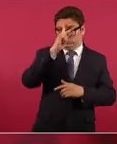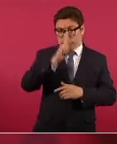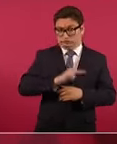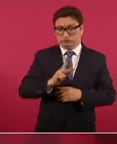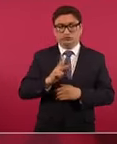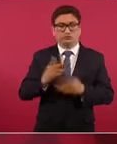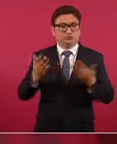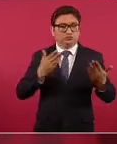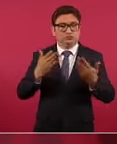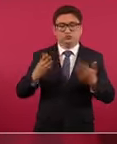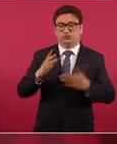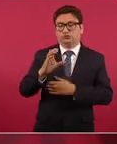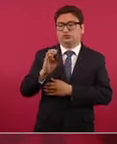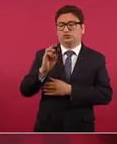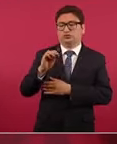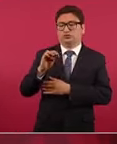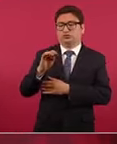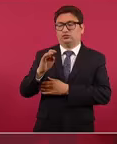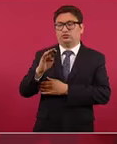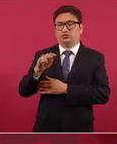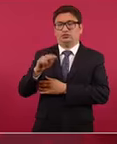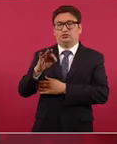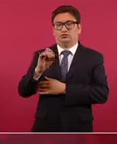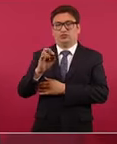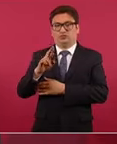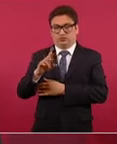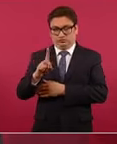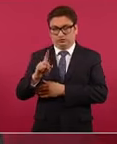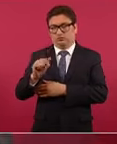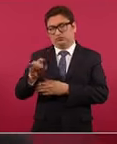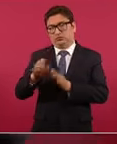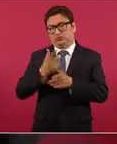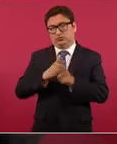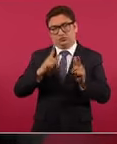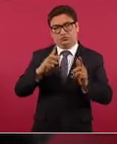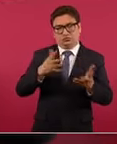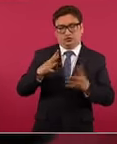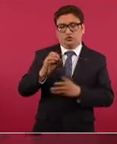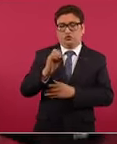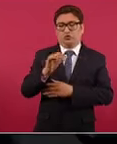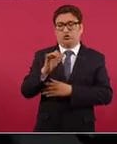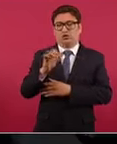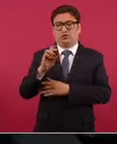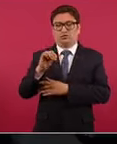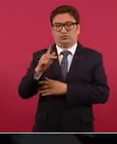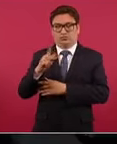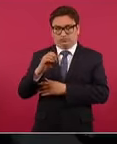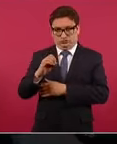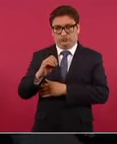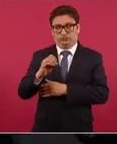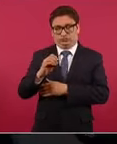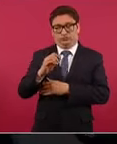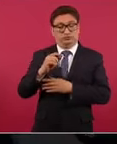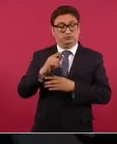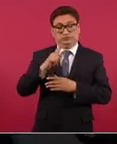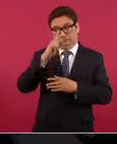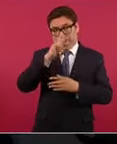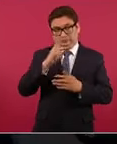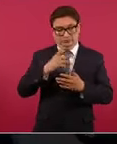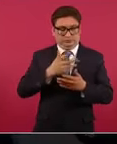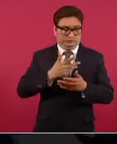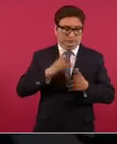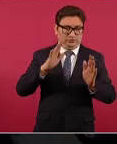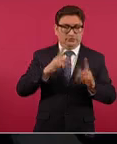como monfort por ejemplo en un nivel moderado ocampo era radical y